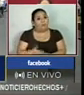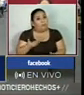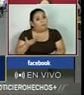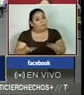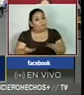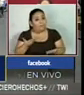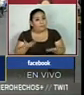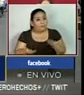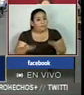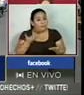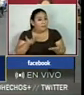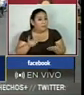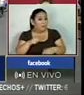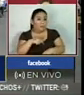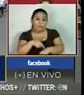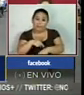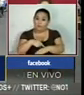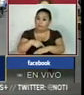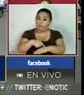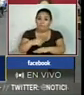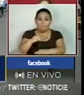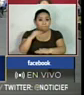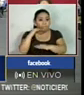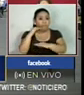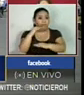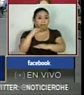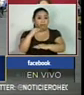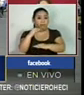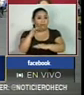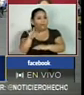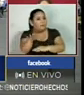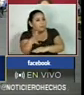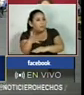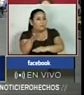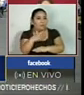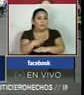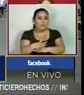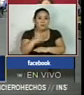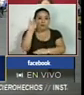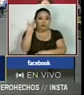puede durar hasta el día